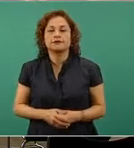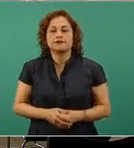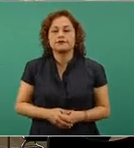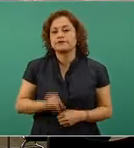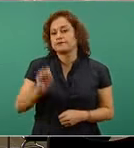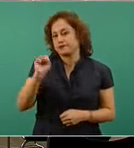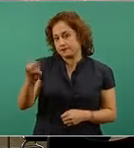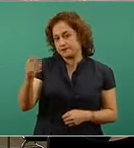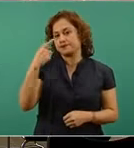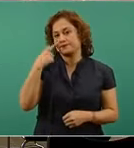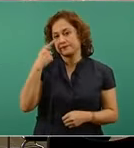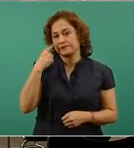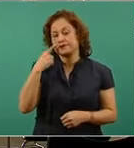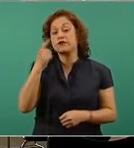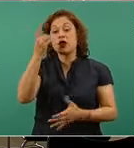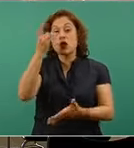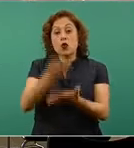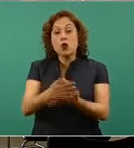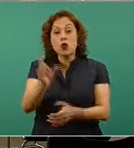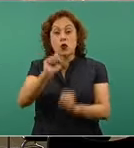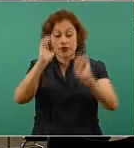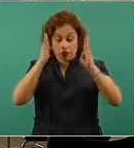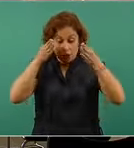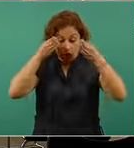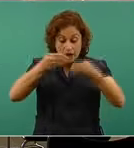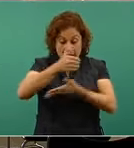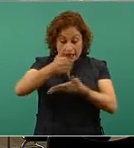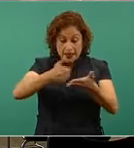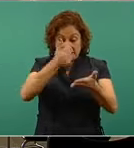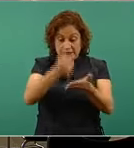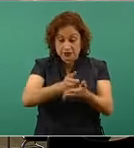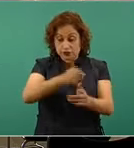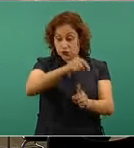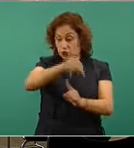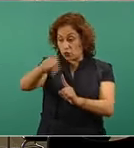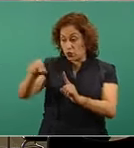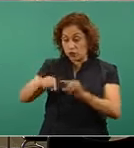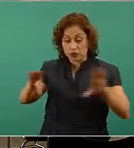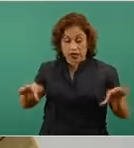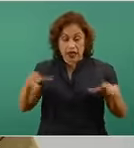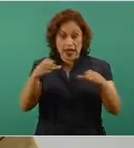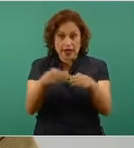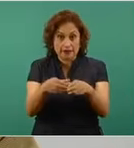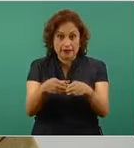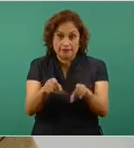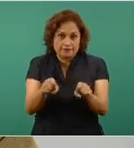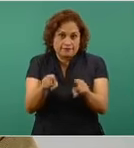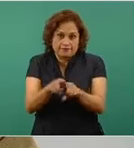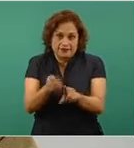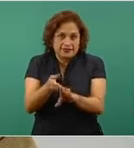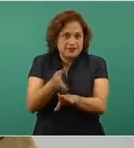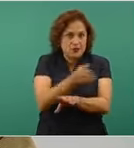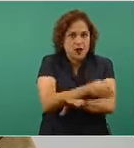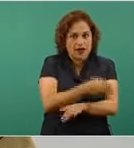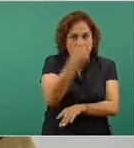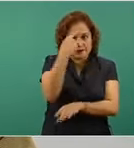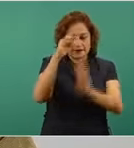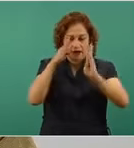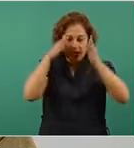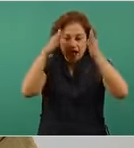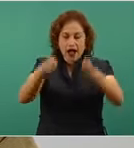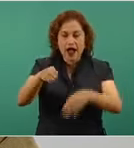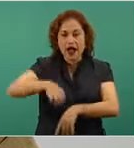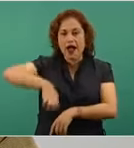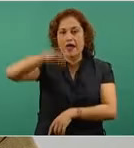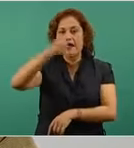en la megalópolis, nada más para que quede claro para todos, seguimos en el enfoque de la primera etapa de adultos mayores, 60 años y